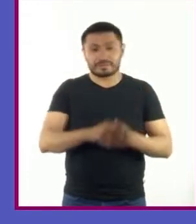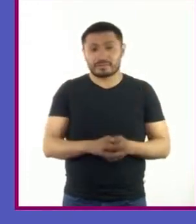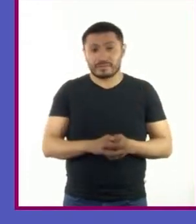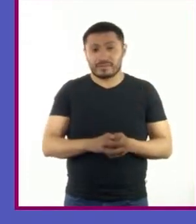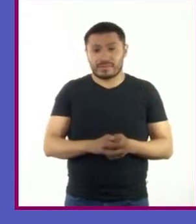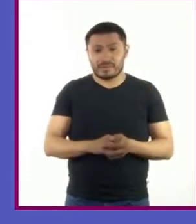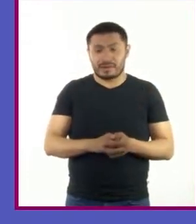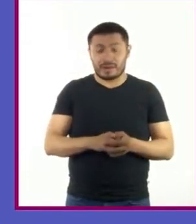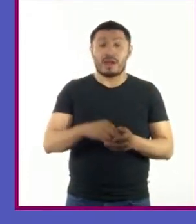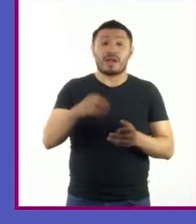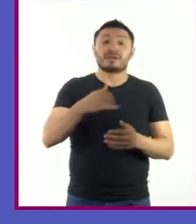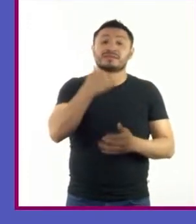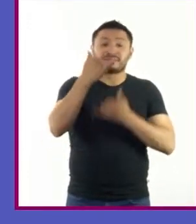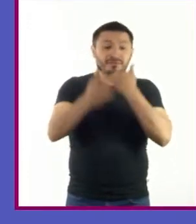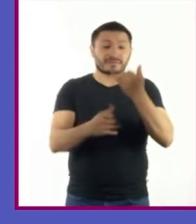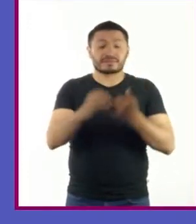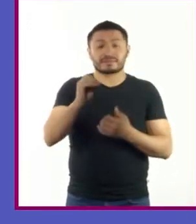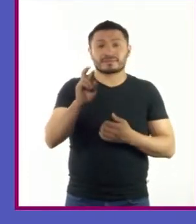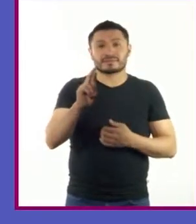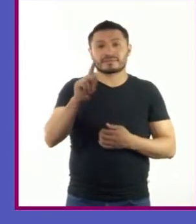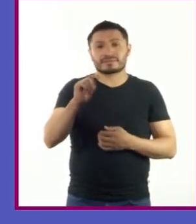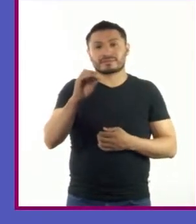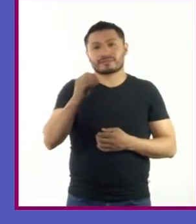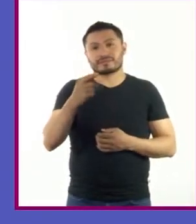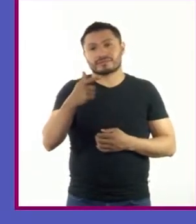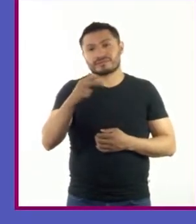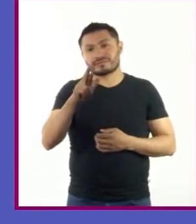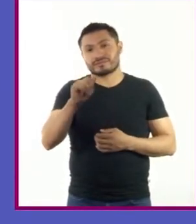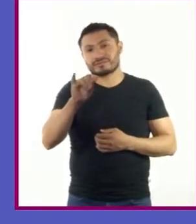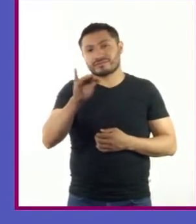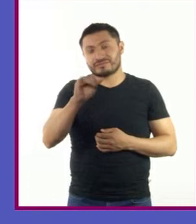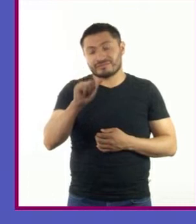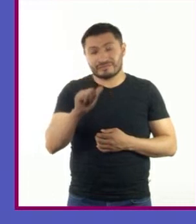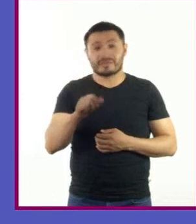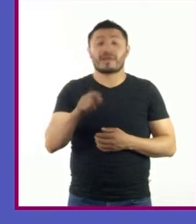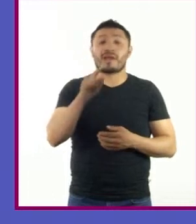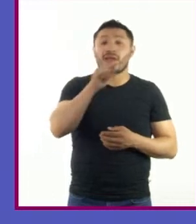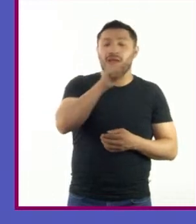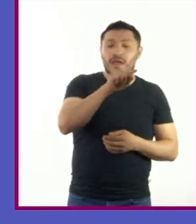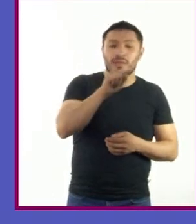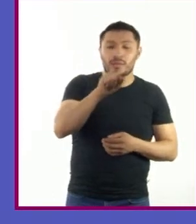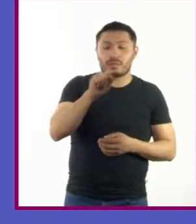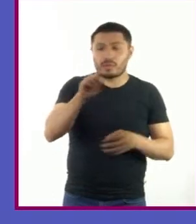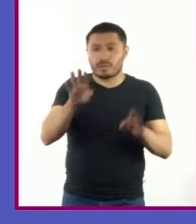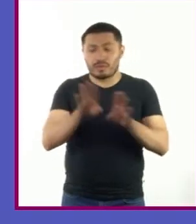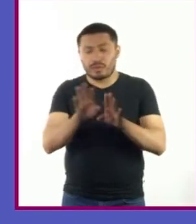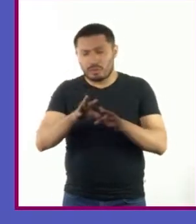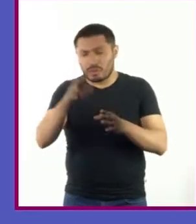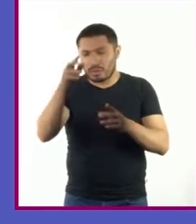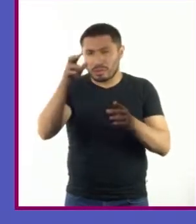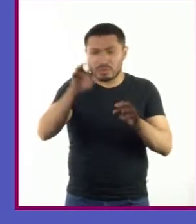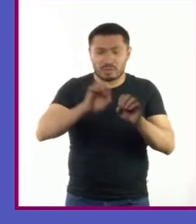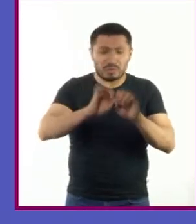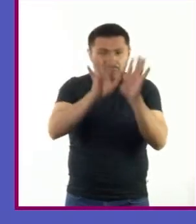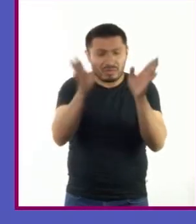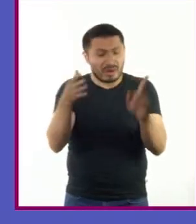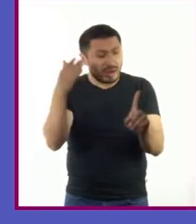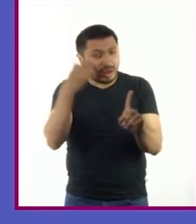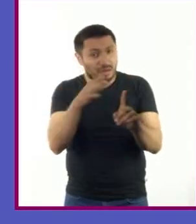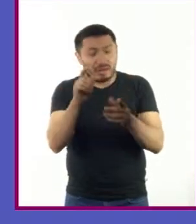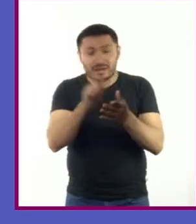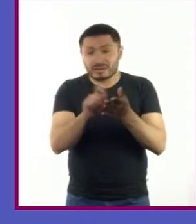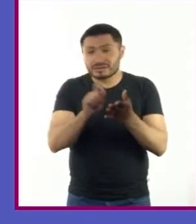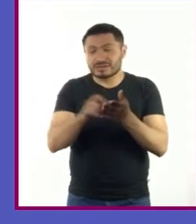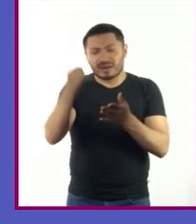errores ortográficos? ¿La puntuación ayuda a aclarar la intención del texto? ¿Las